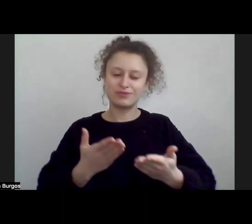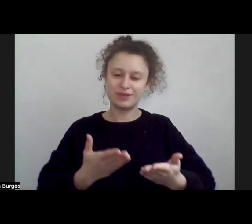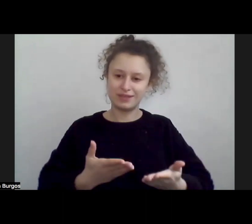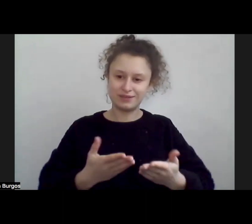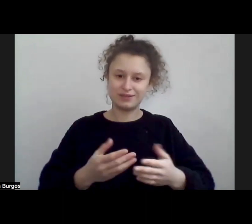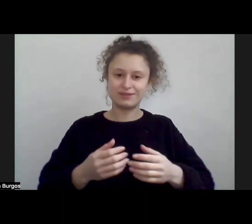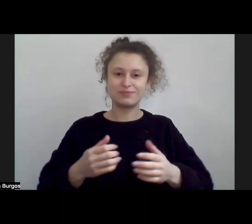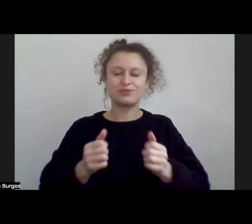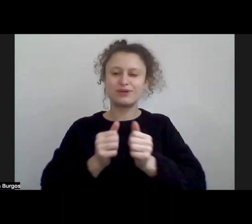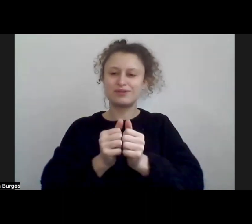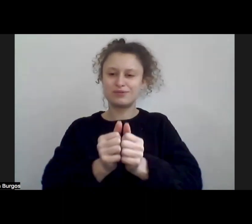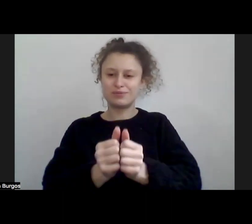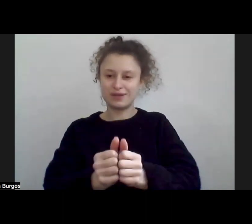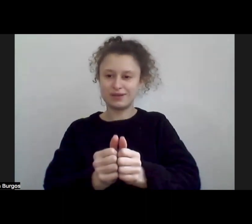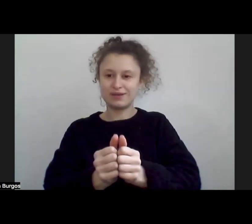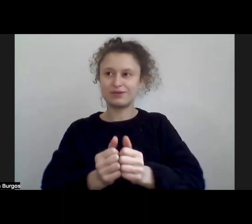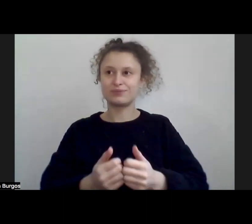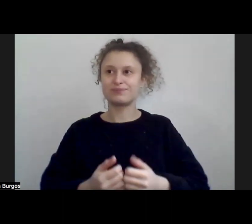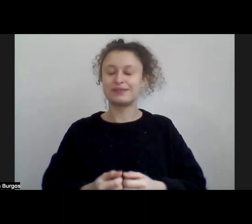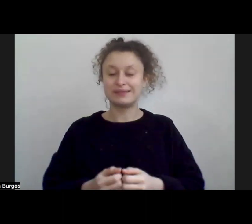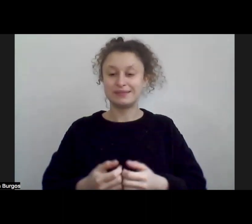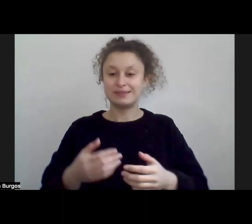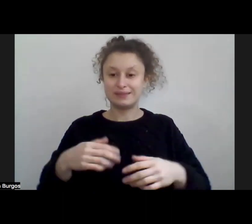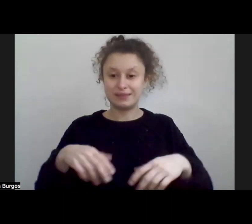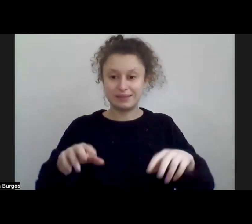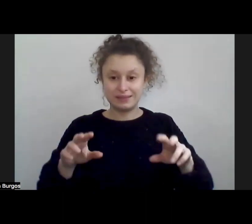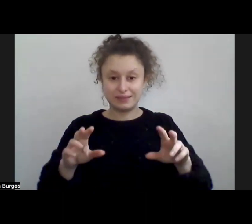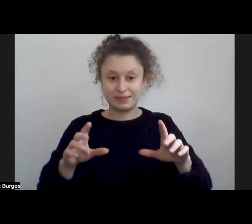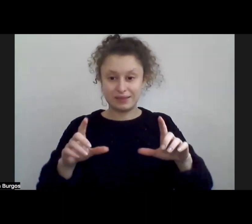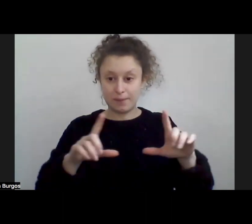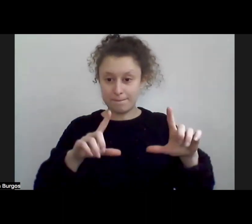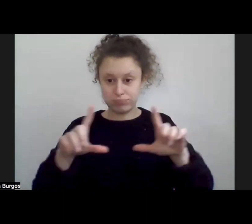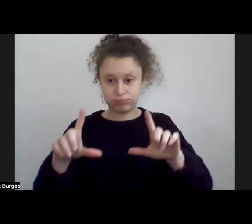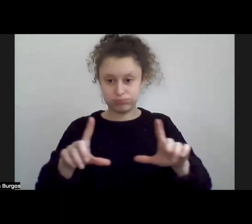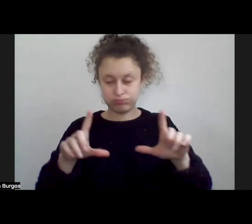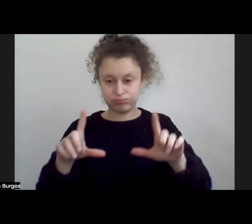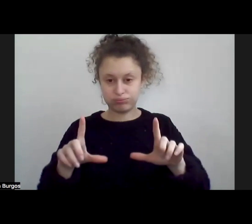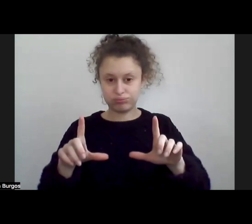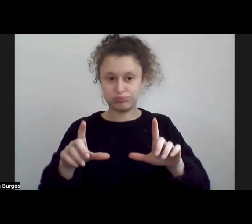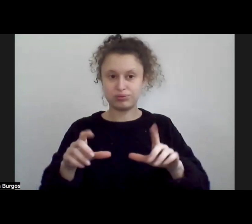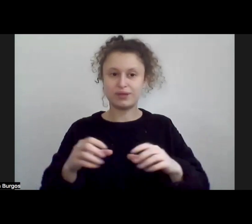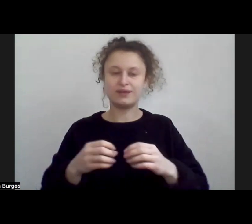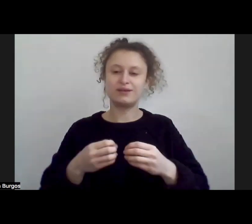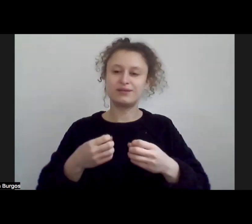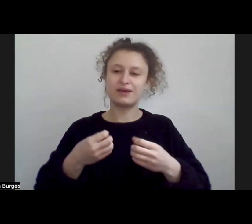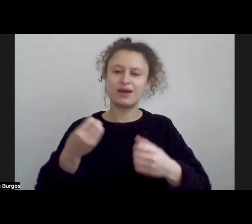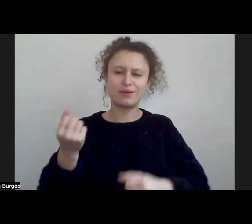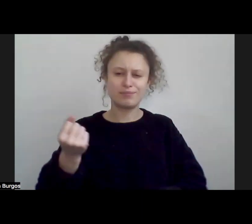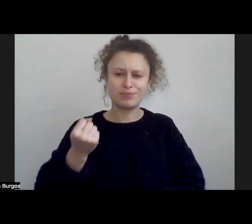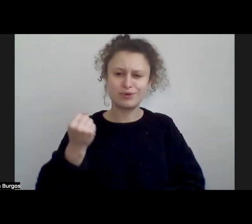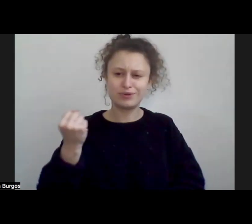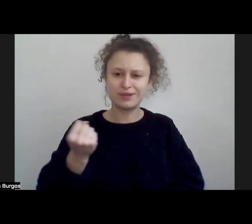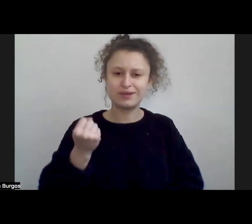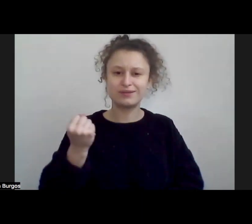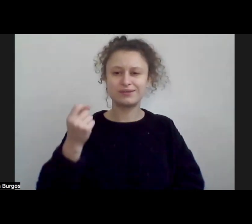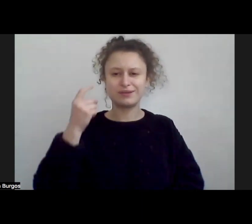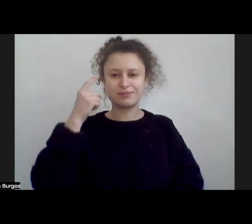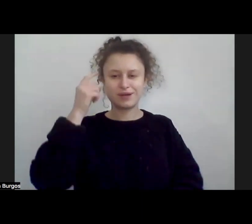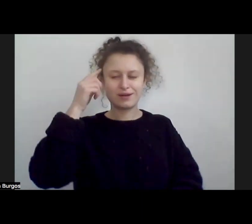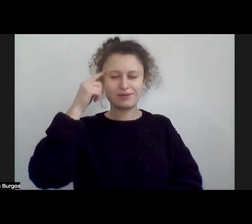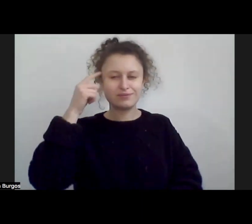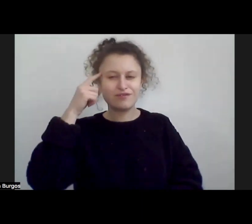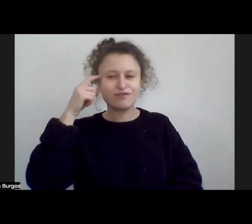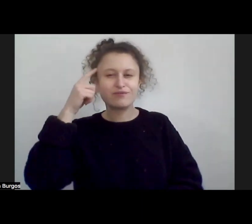este material les sirva para reflexionar y poder ahondar un poco en las prácticas